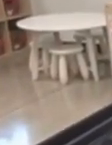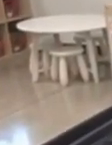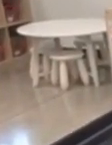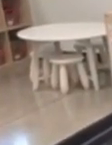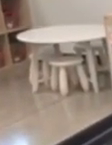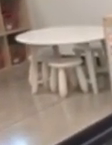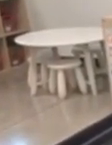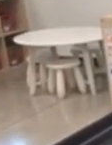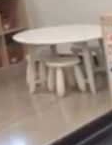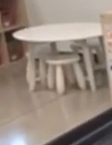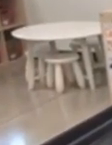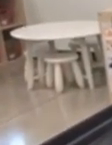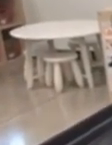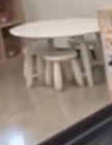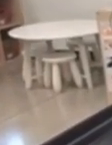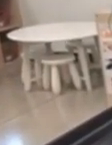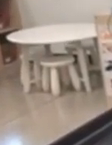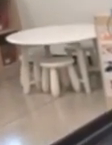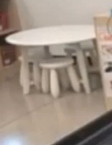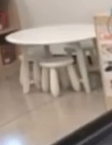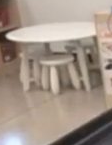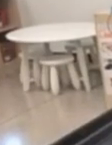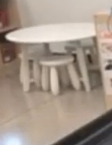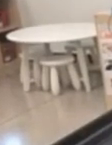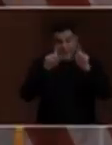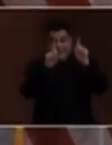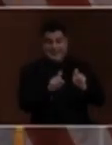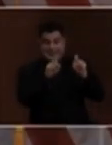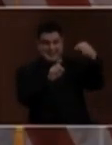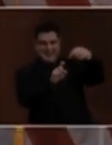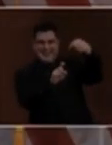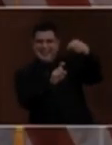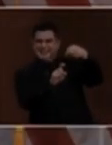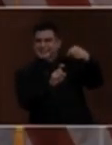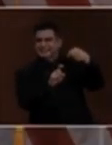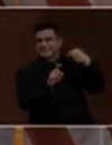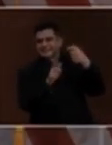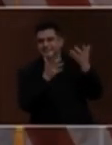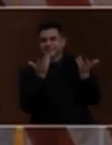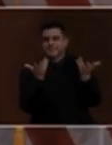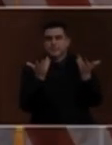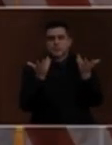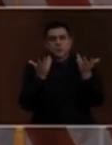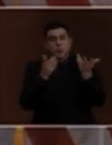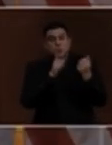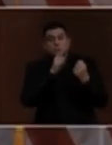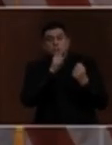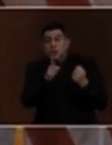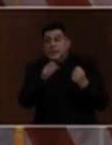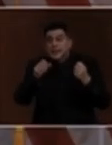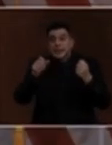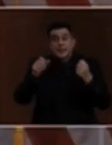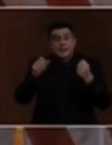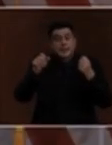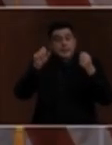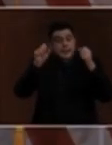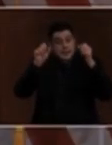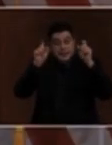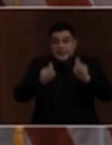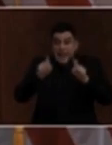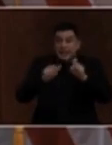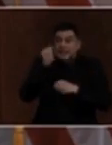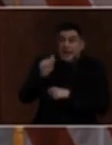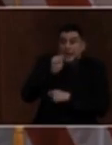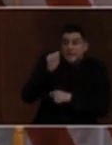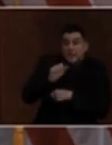dictarán a distancia de acuerdo a la junta escolar de Miami-Dade. Mientras tanto, DeSantis exhorta a los pacientes recuperados de